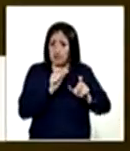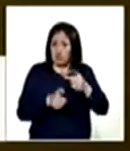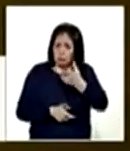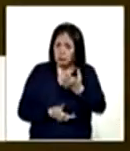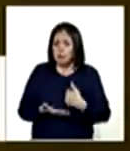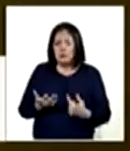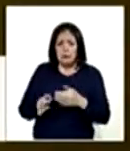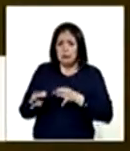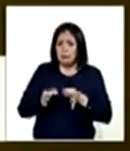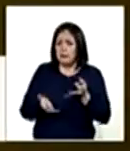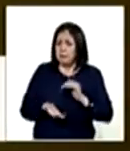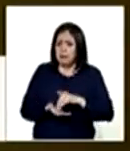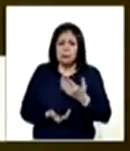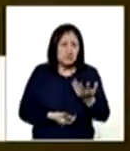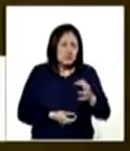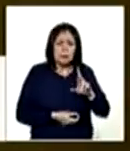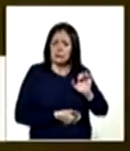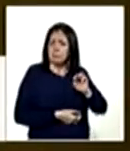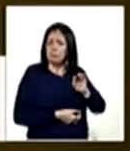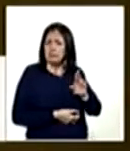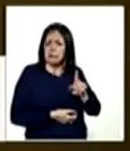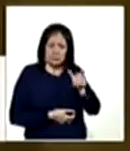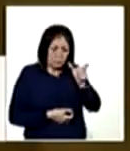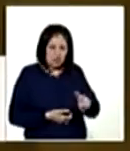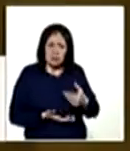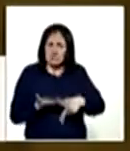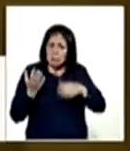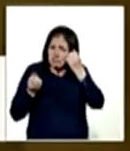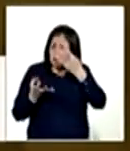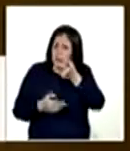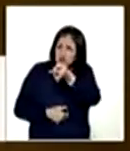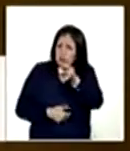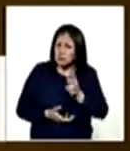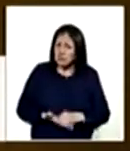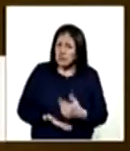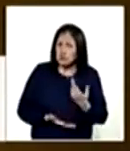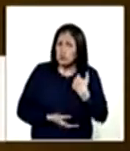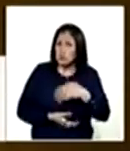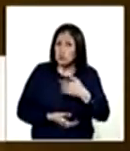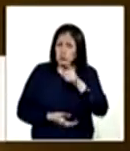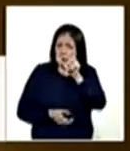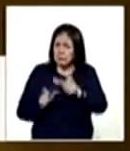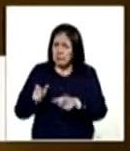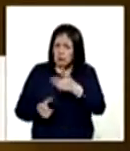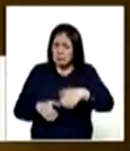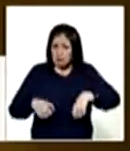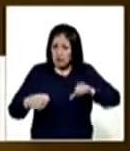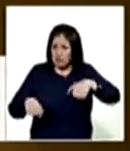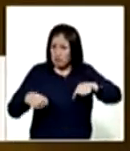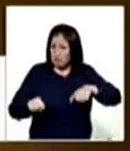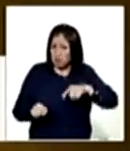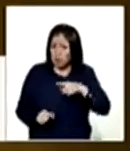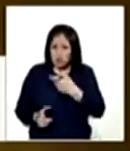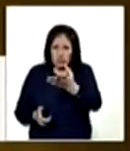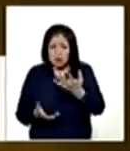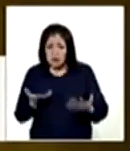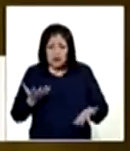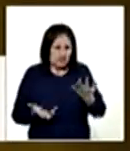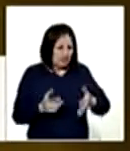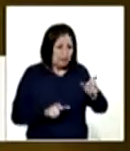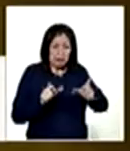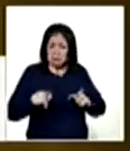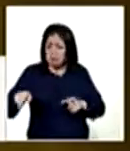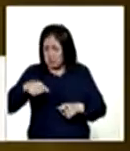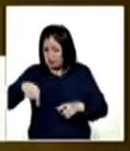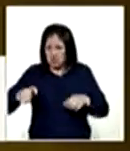muy buenos días. ¿Nos puede decir qué información tiene respecto a este ataque a una persona en una motocicleta? Quizá las personas que están ahí,